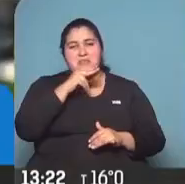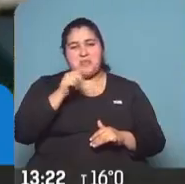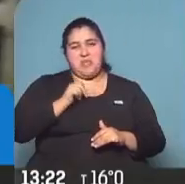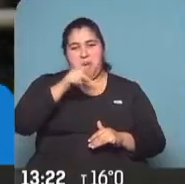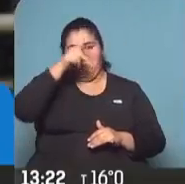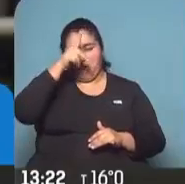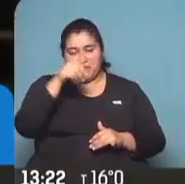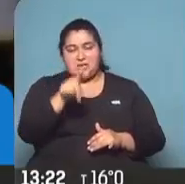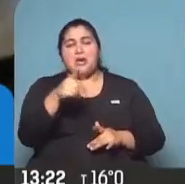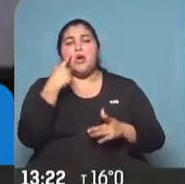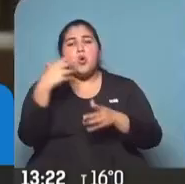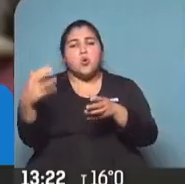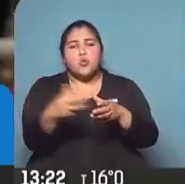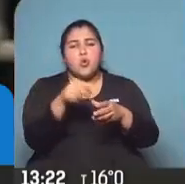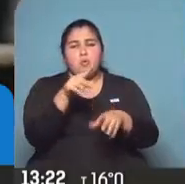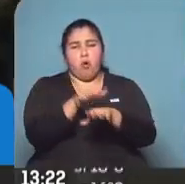este centro